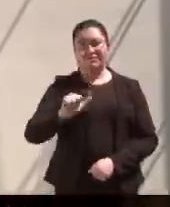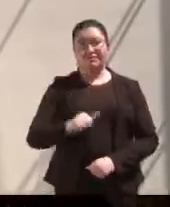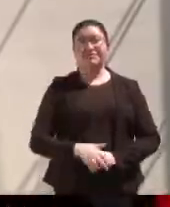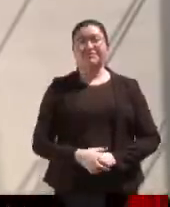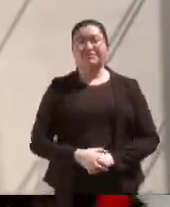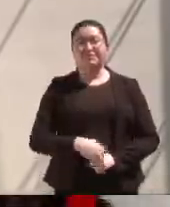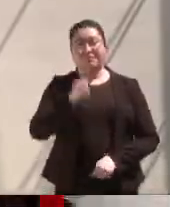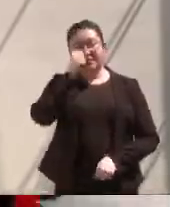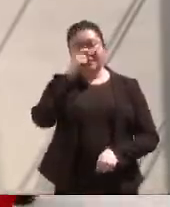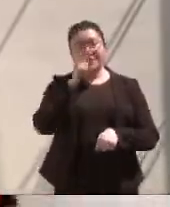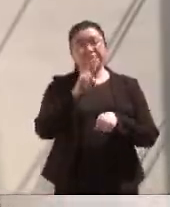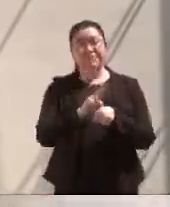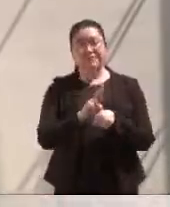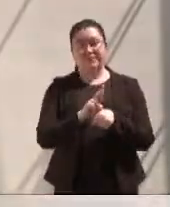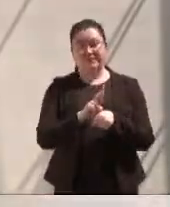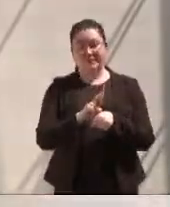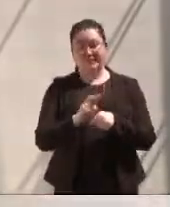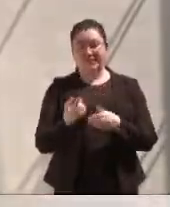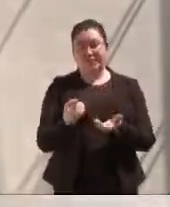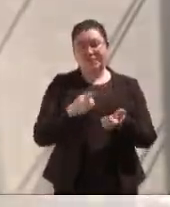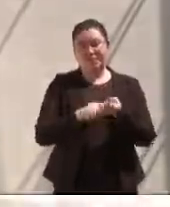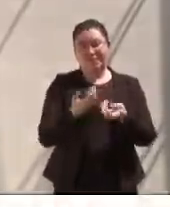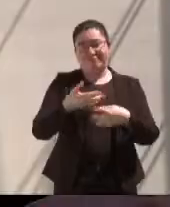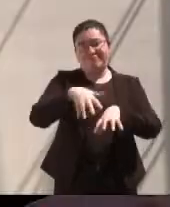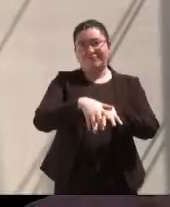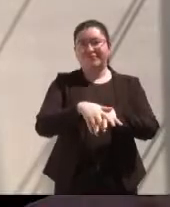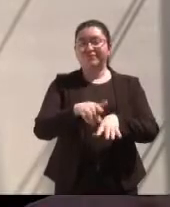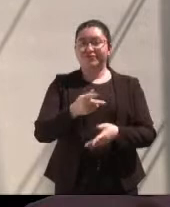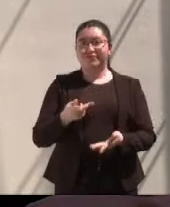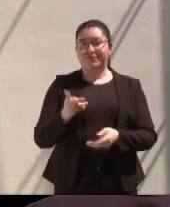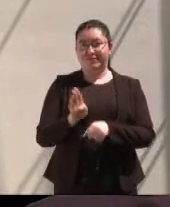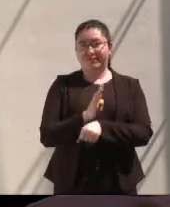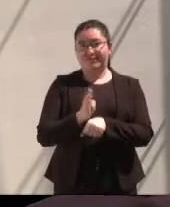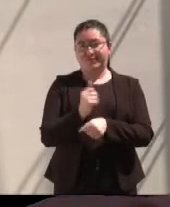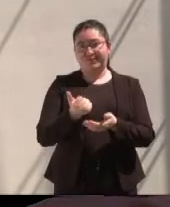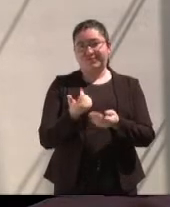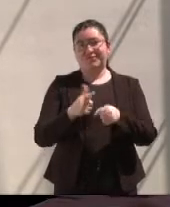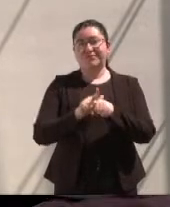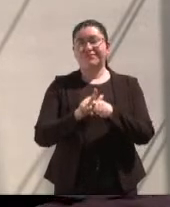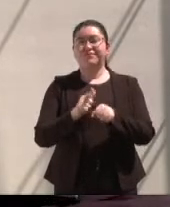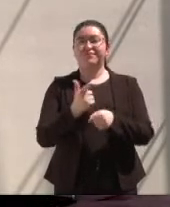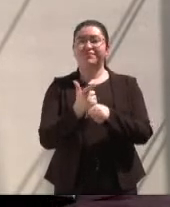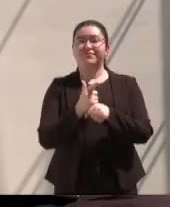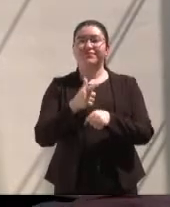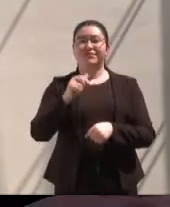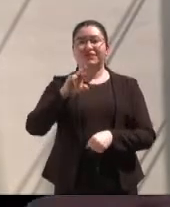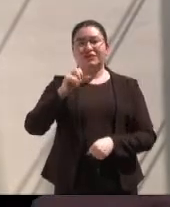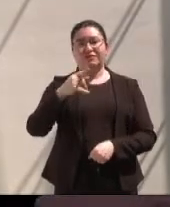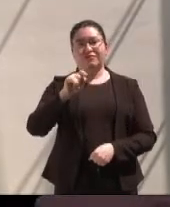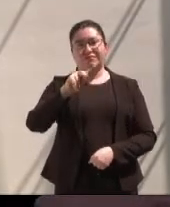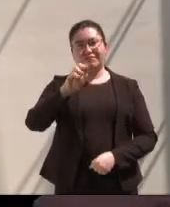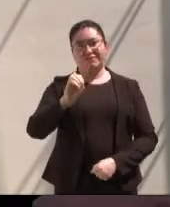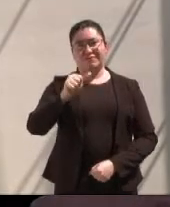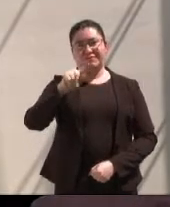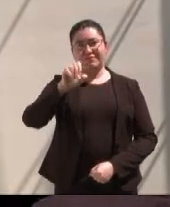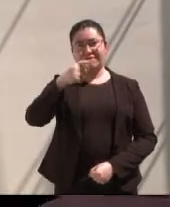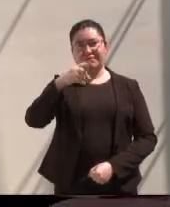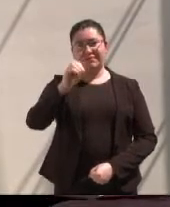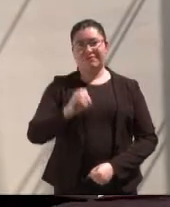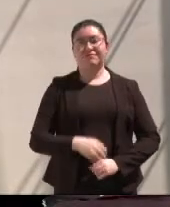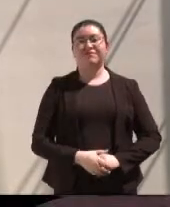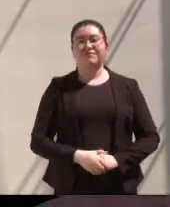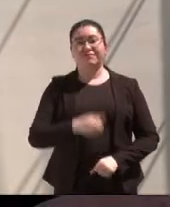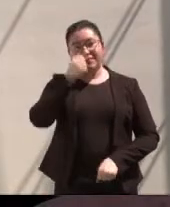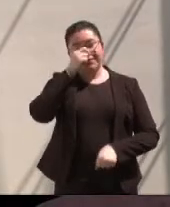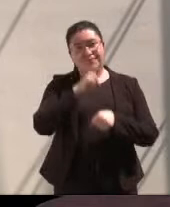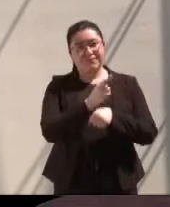Secretario de Inclusión y Bienestar Social de la Ciudad de México, licenciado Rigoberto Salgado Vázquez. Secretaria de Salud de la